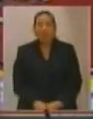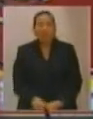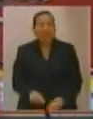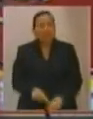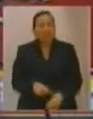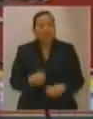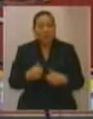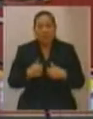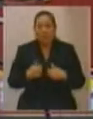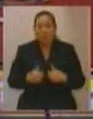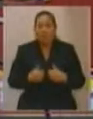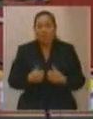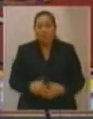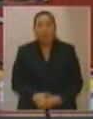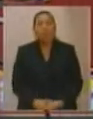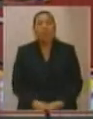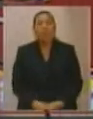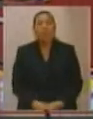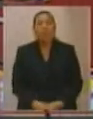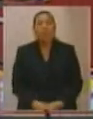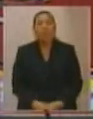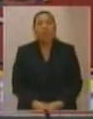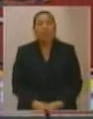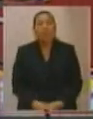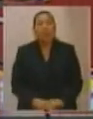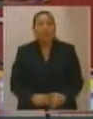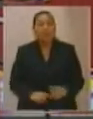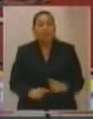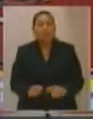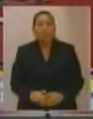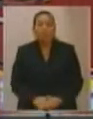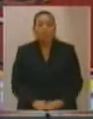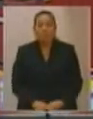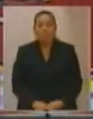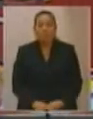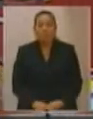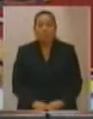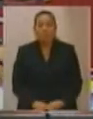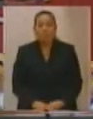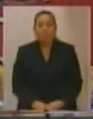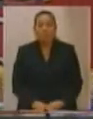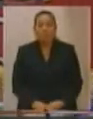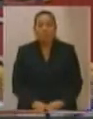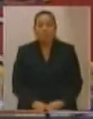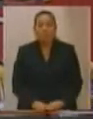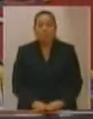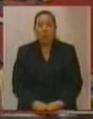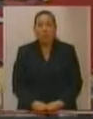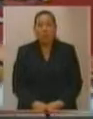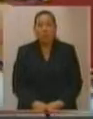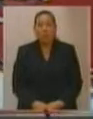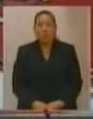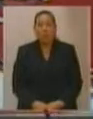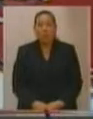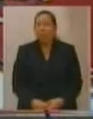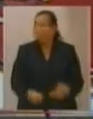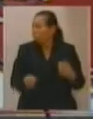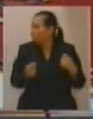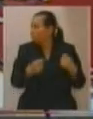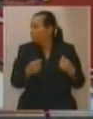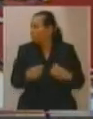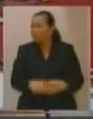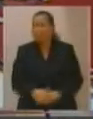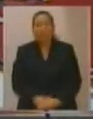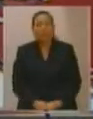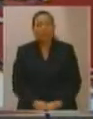de mi vida me han atendido en algún centro de un establecimiento de peluquería o de belleza,